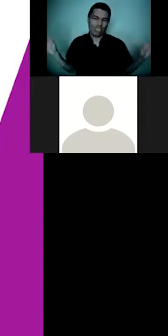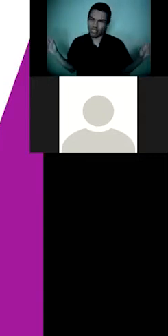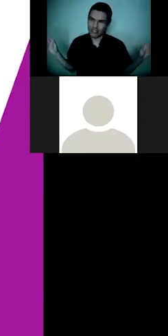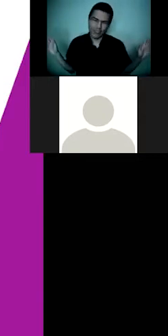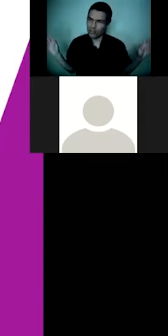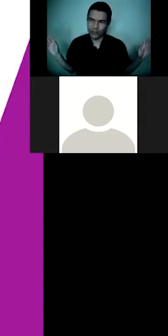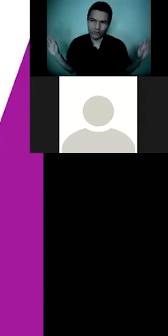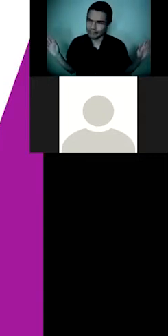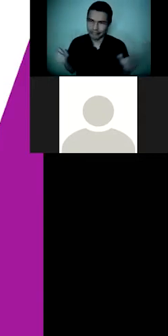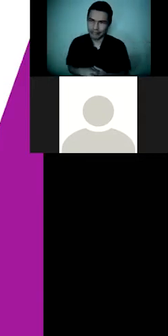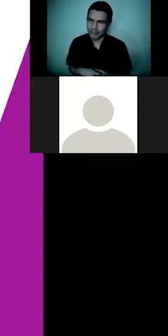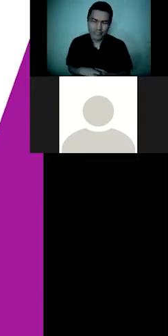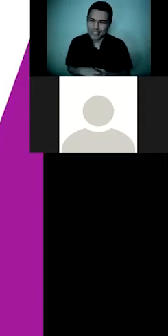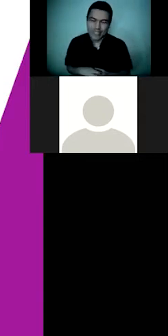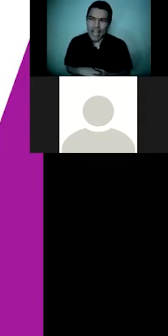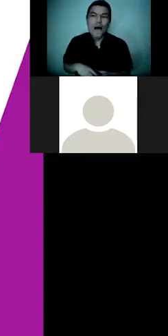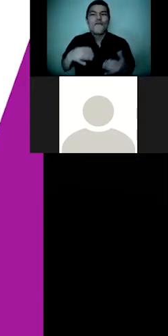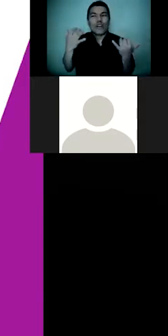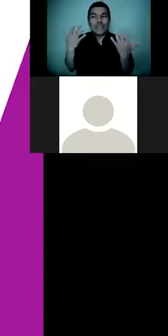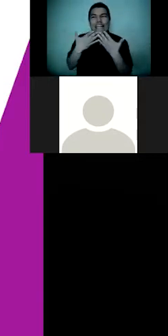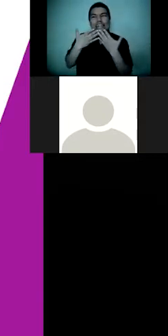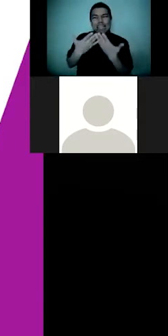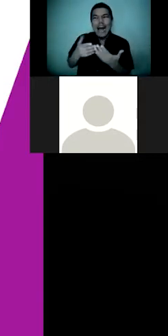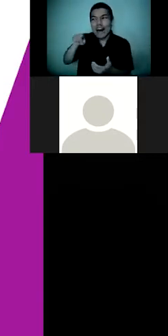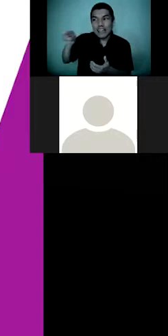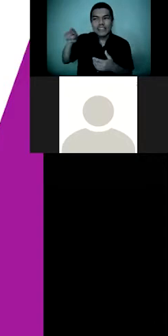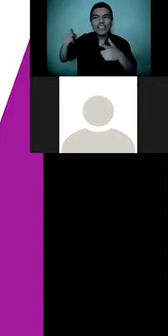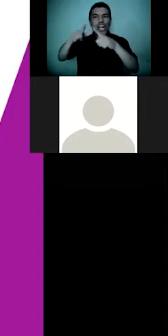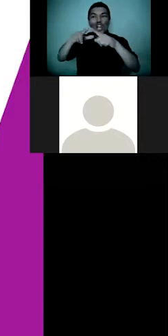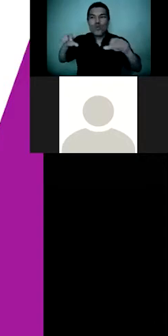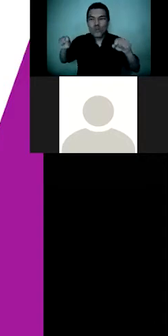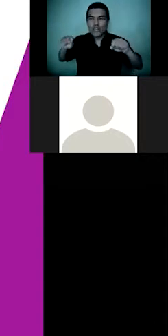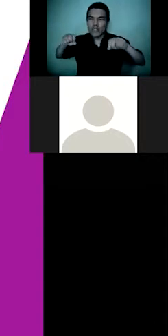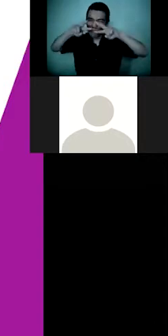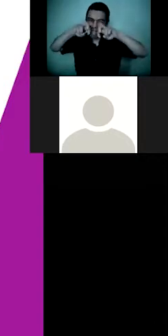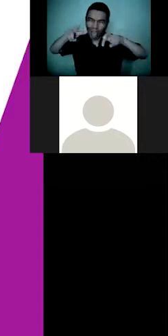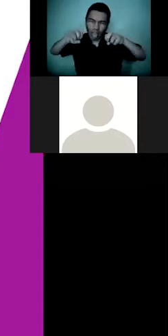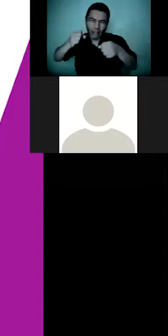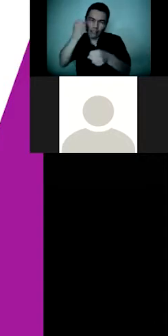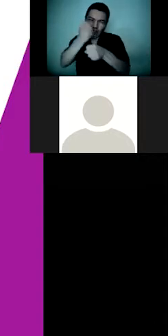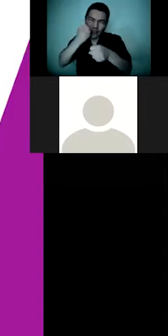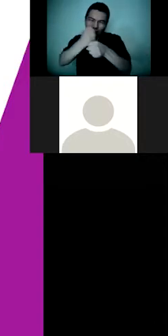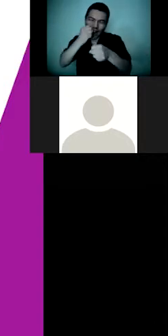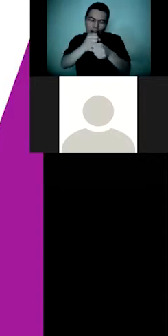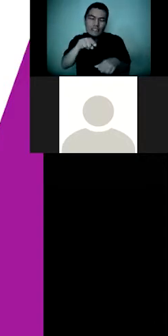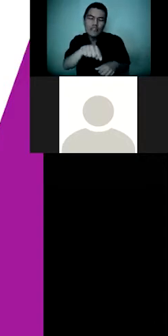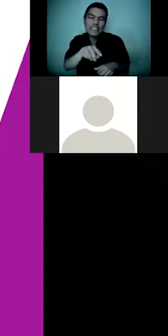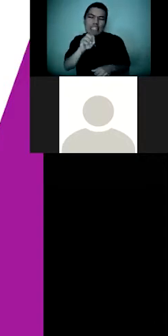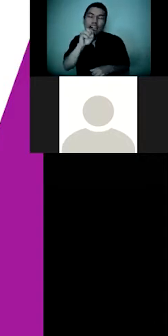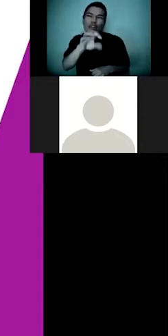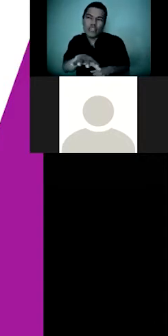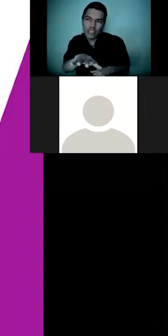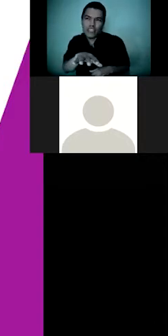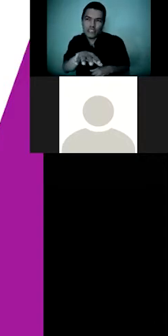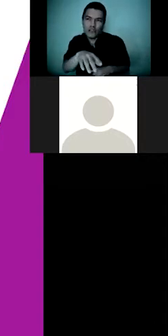discapacitado. No son palabras terribles que no nos gustan y nos ofenden mucho. Pero gracias a este lingüista,